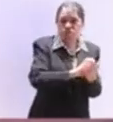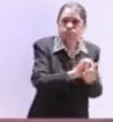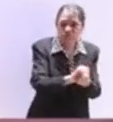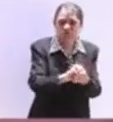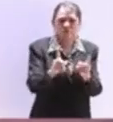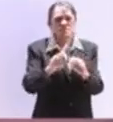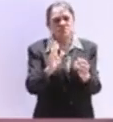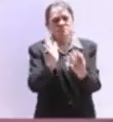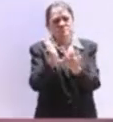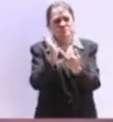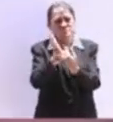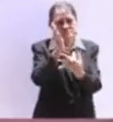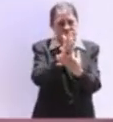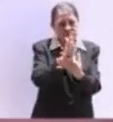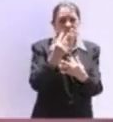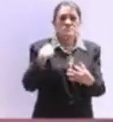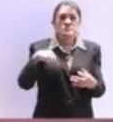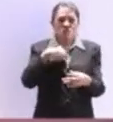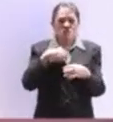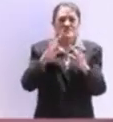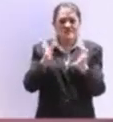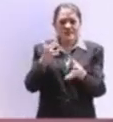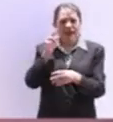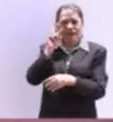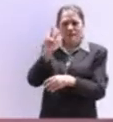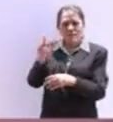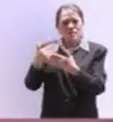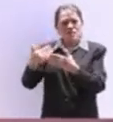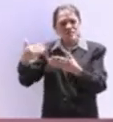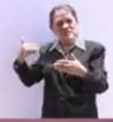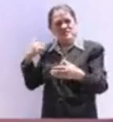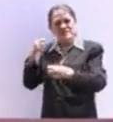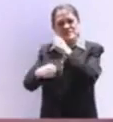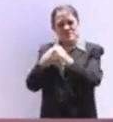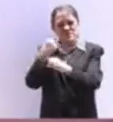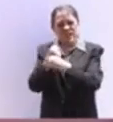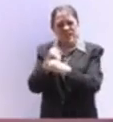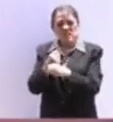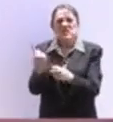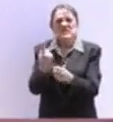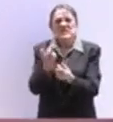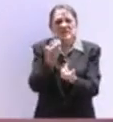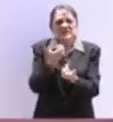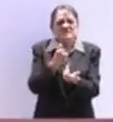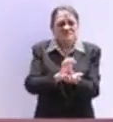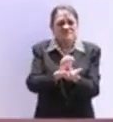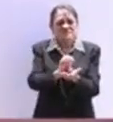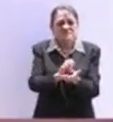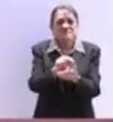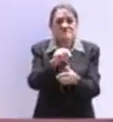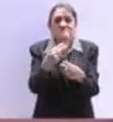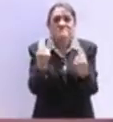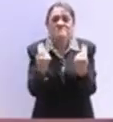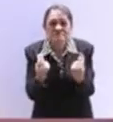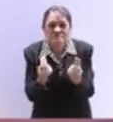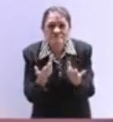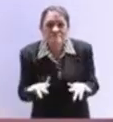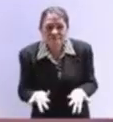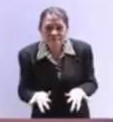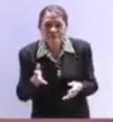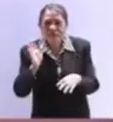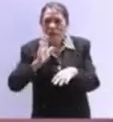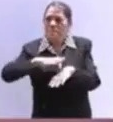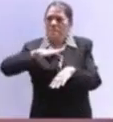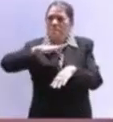hemos visto en estos años es en qué se emplea el FAIS, fundamentalmente o